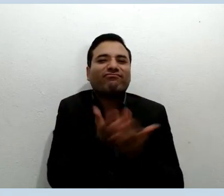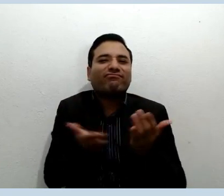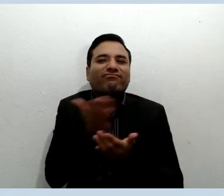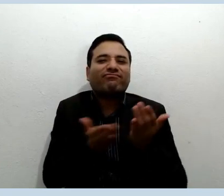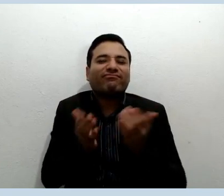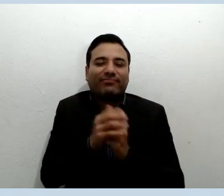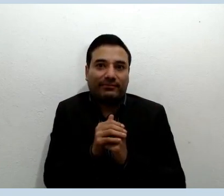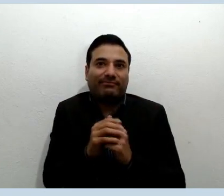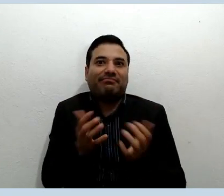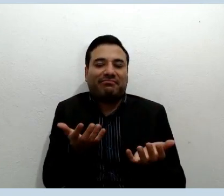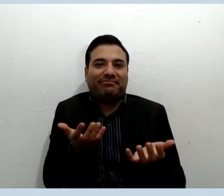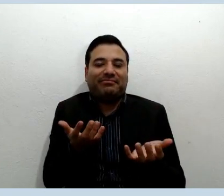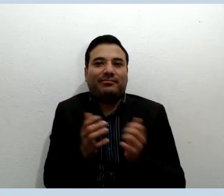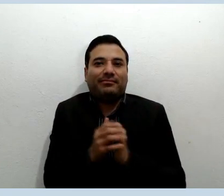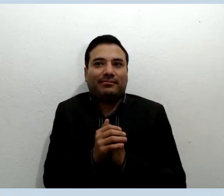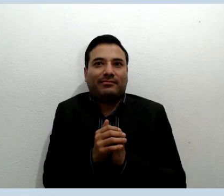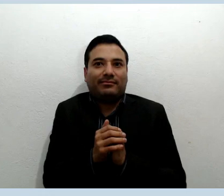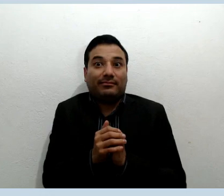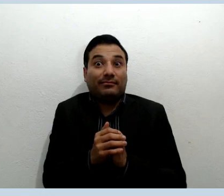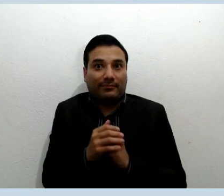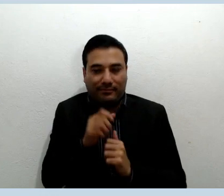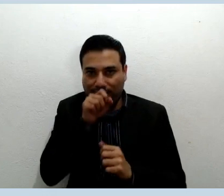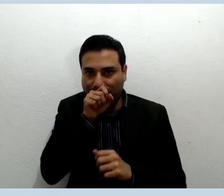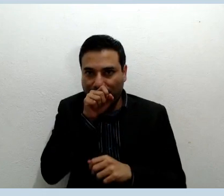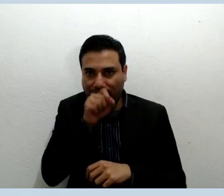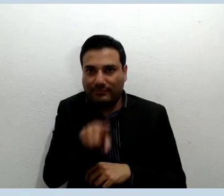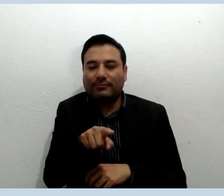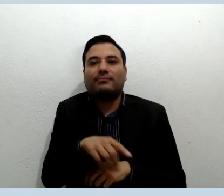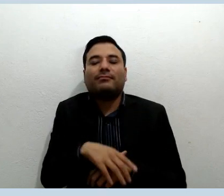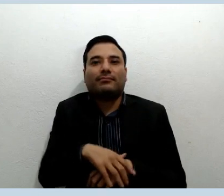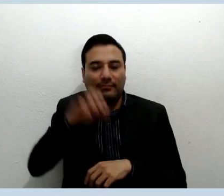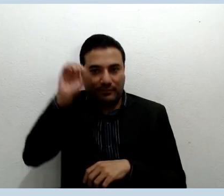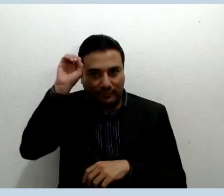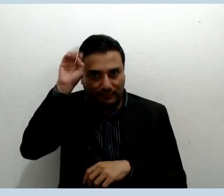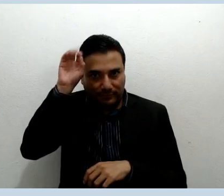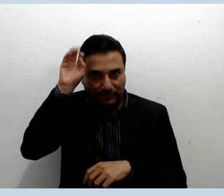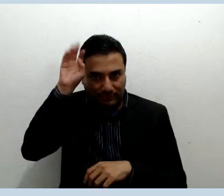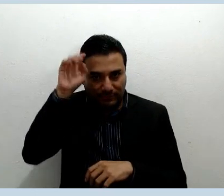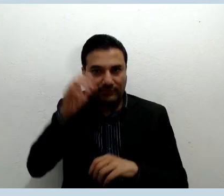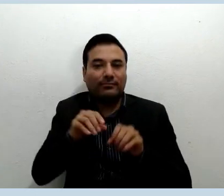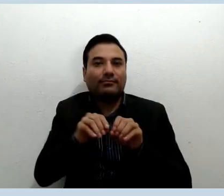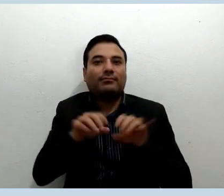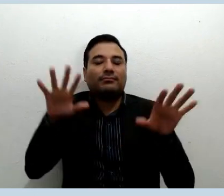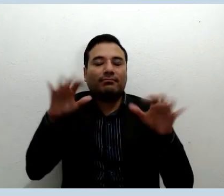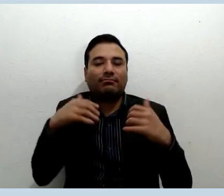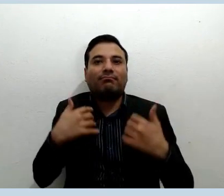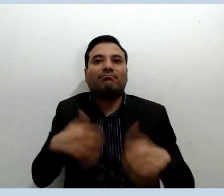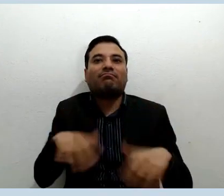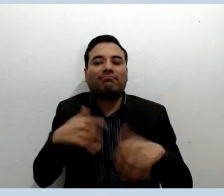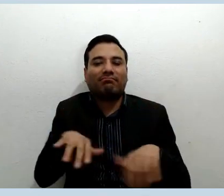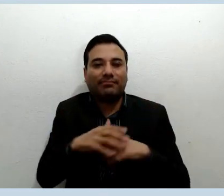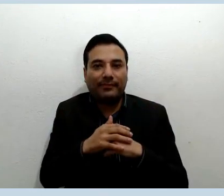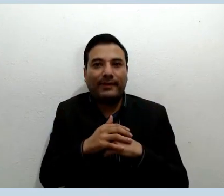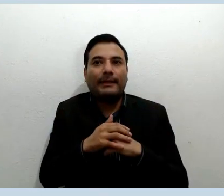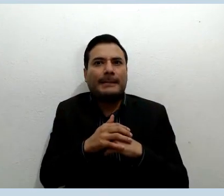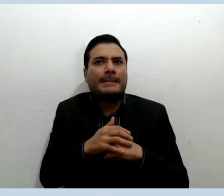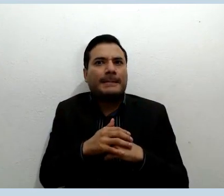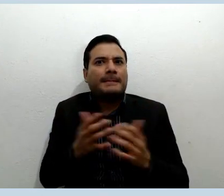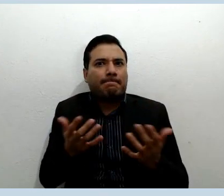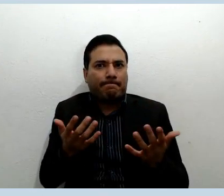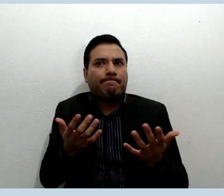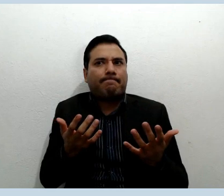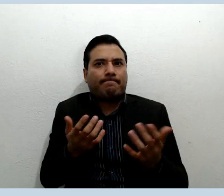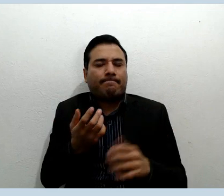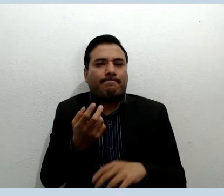estábamos Pues en línea no y y reconocer ese Pues que ese formato nos permitió también